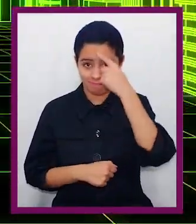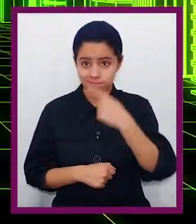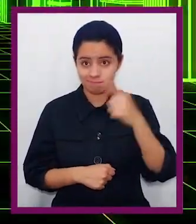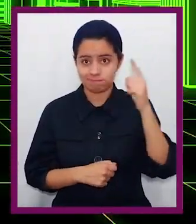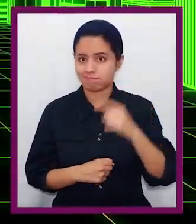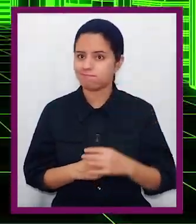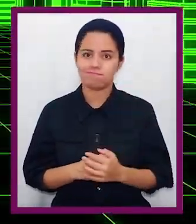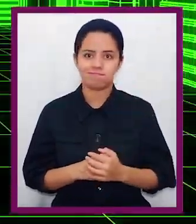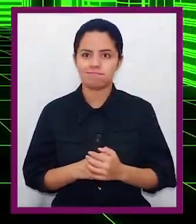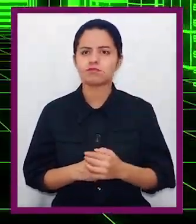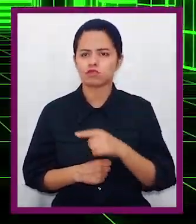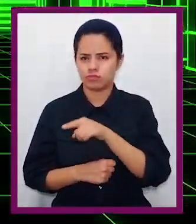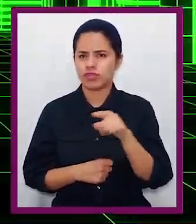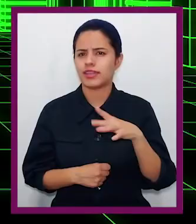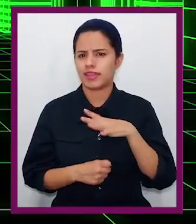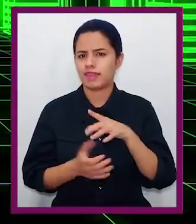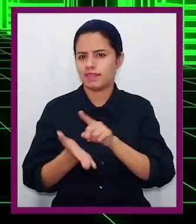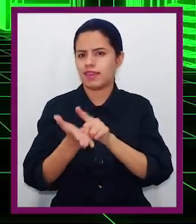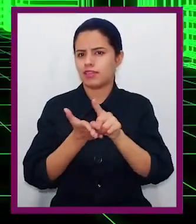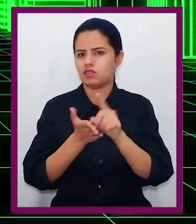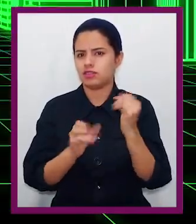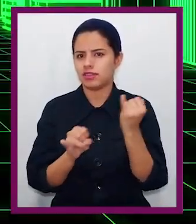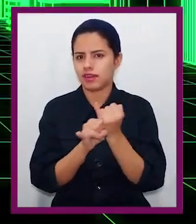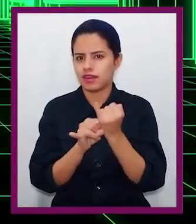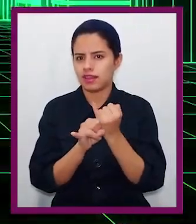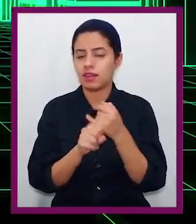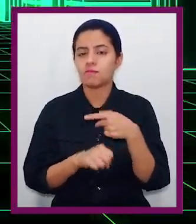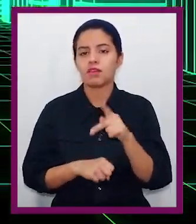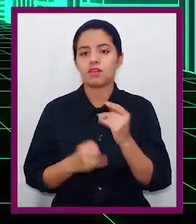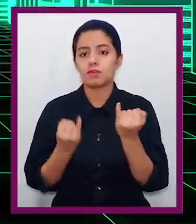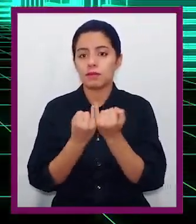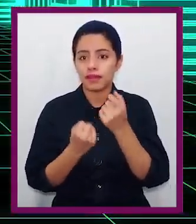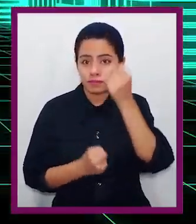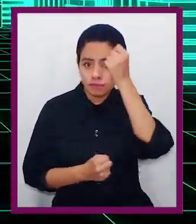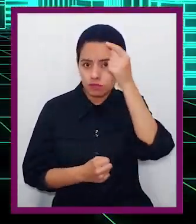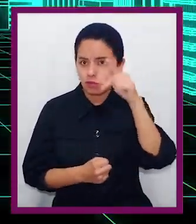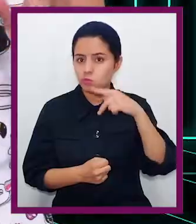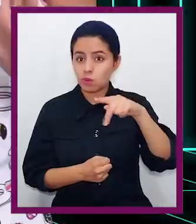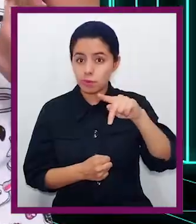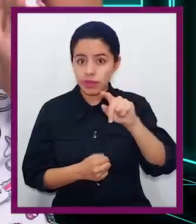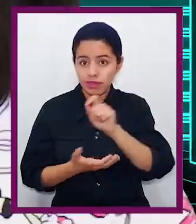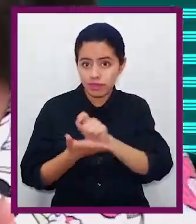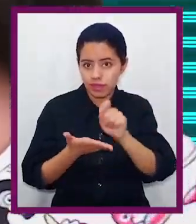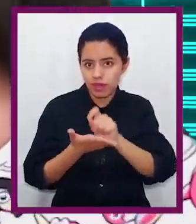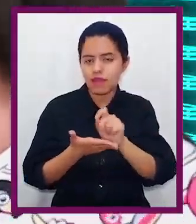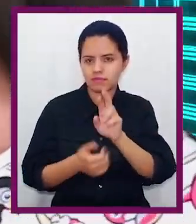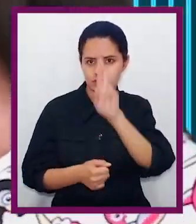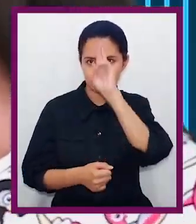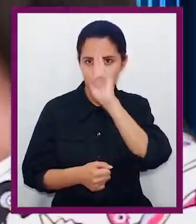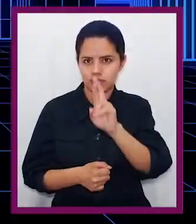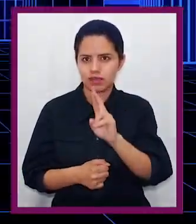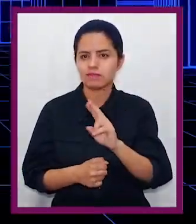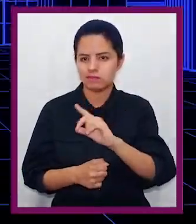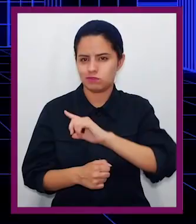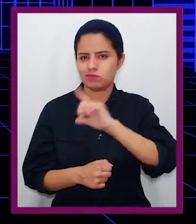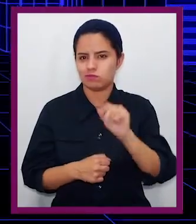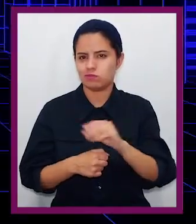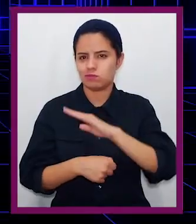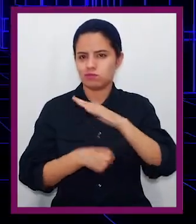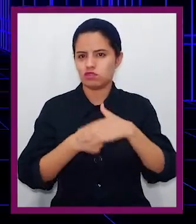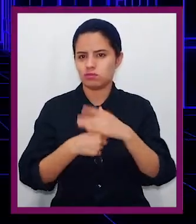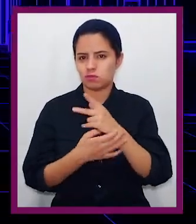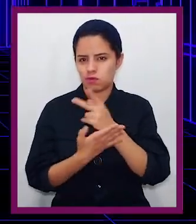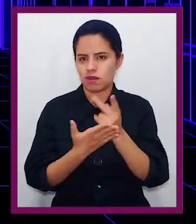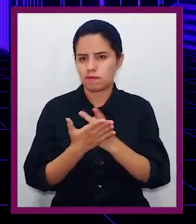como ciudadanos tenemos derechos digitales. Además, los derechos de autor también están protegidos. A ver, explícame. Mejor te cuento